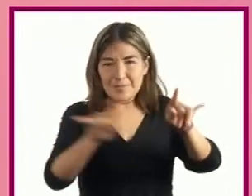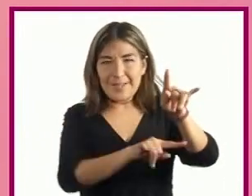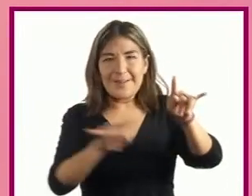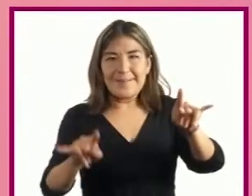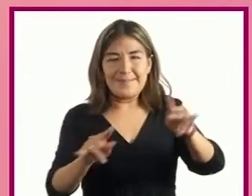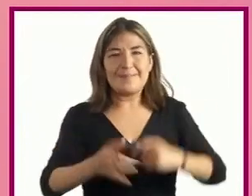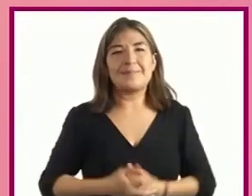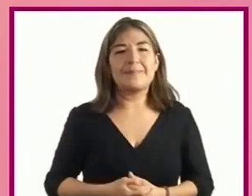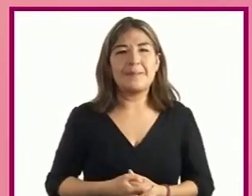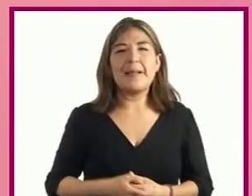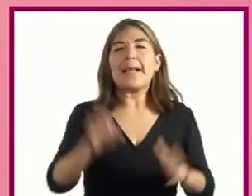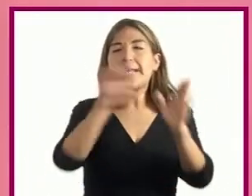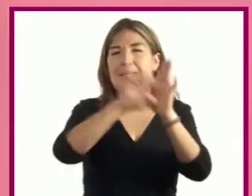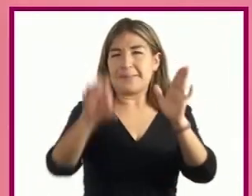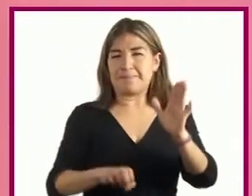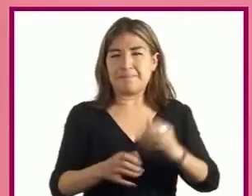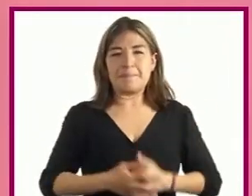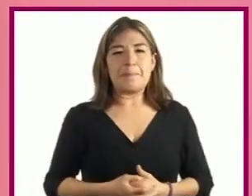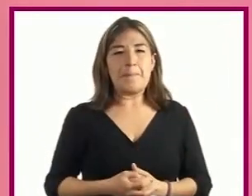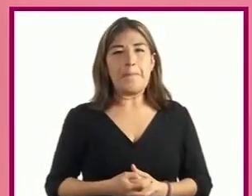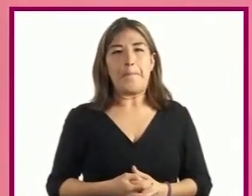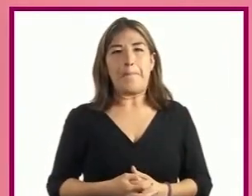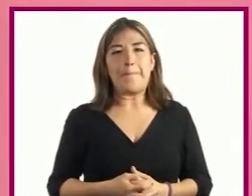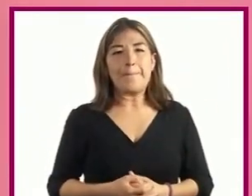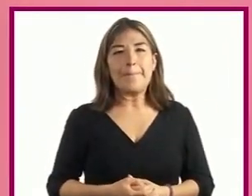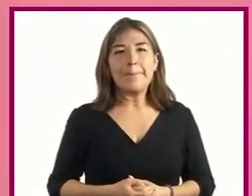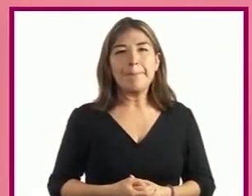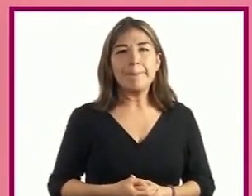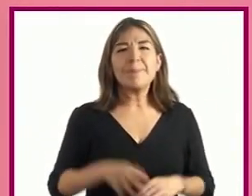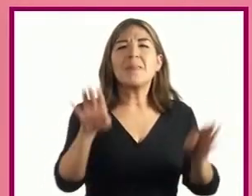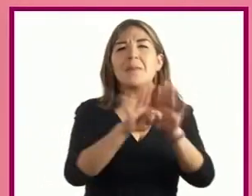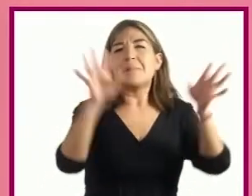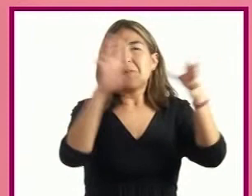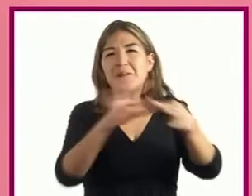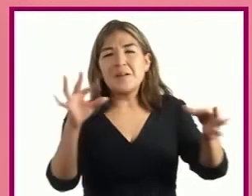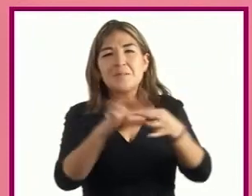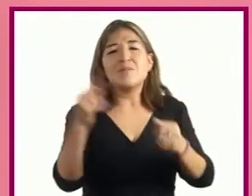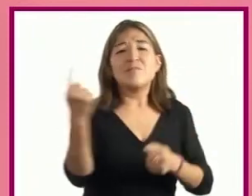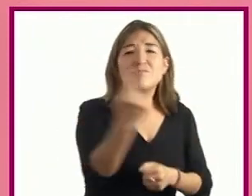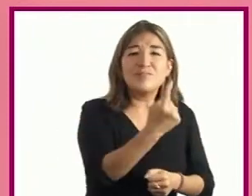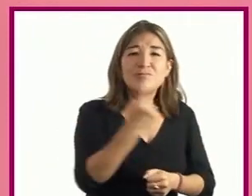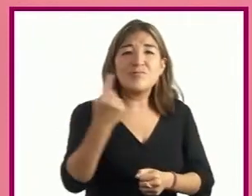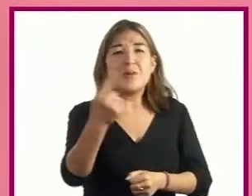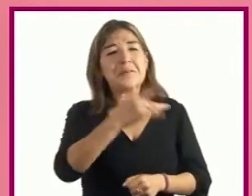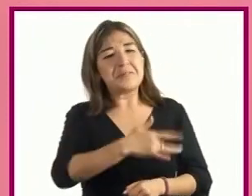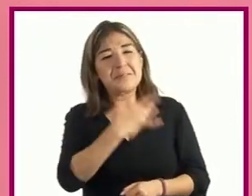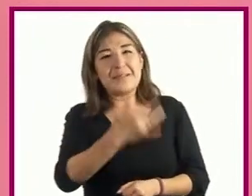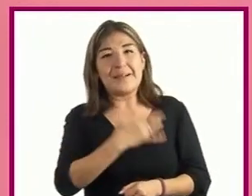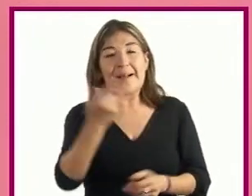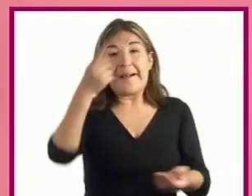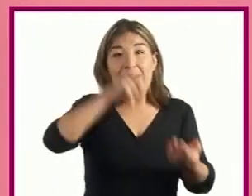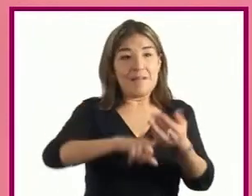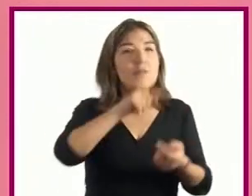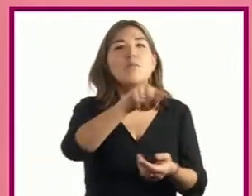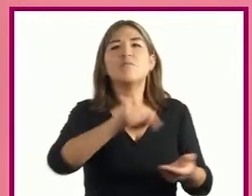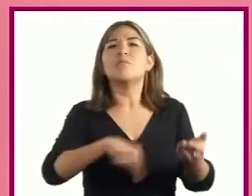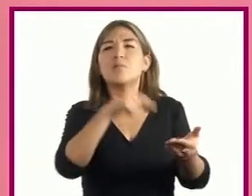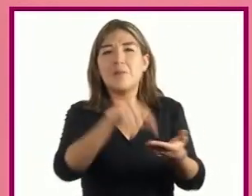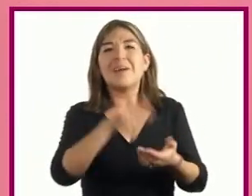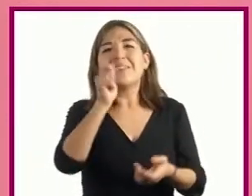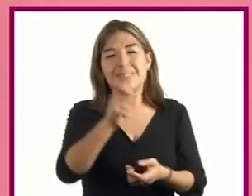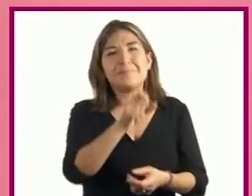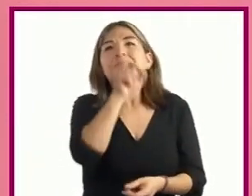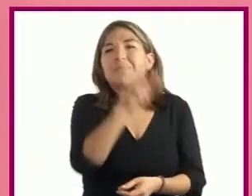ella. Por ejemplo, si están narrando la soledad en la que se encuentra Cruz, el espacio tiene que reflejar